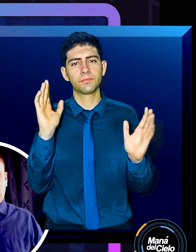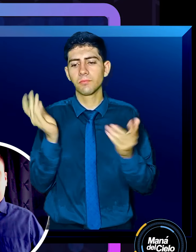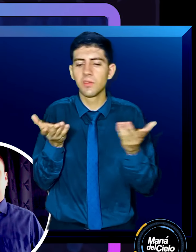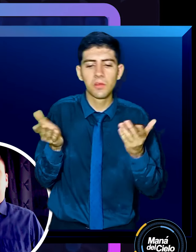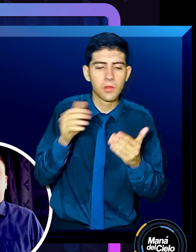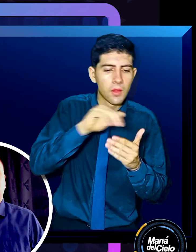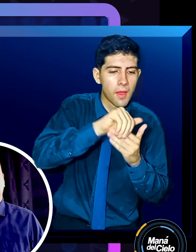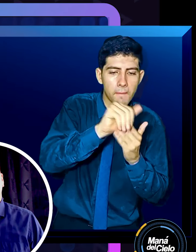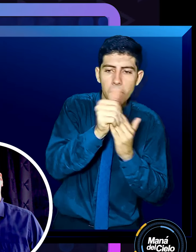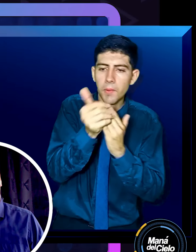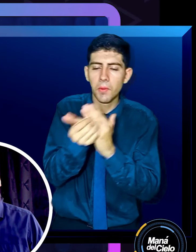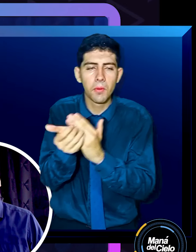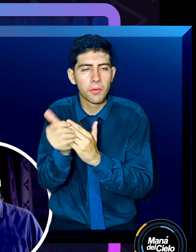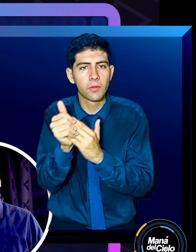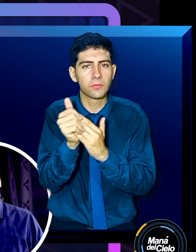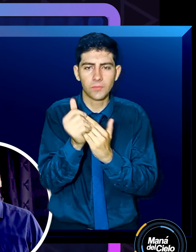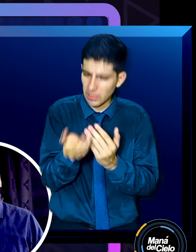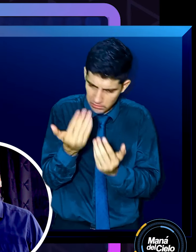antioqueñas, venga.